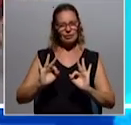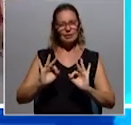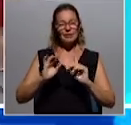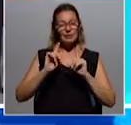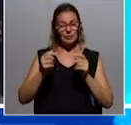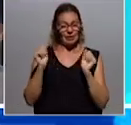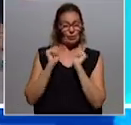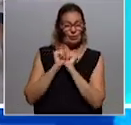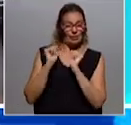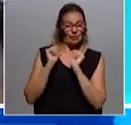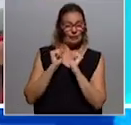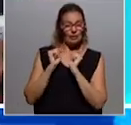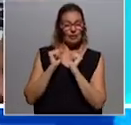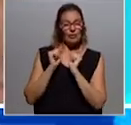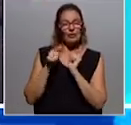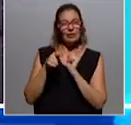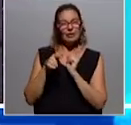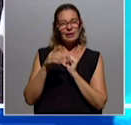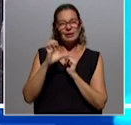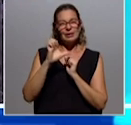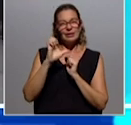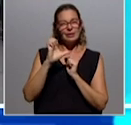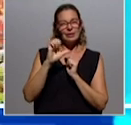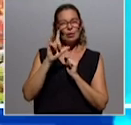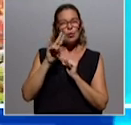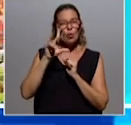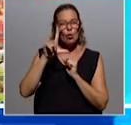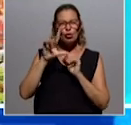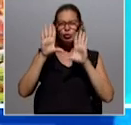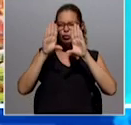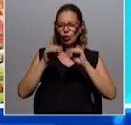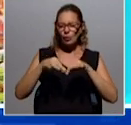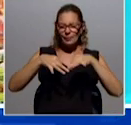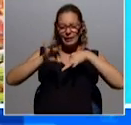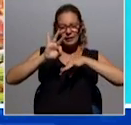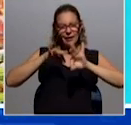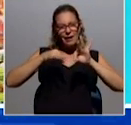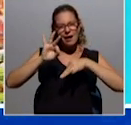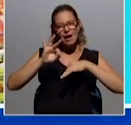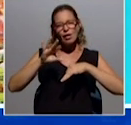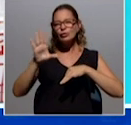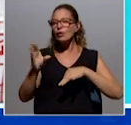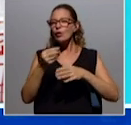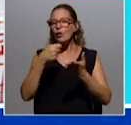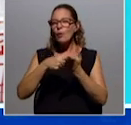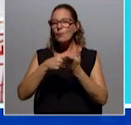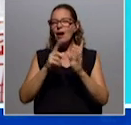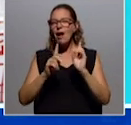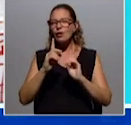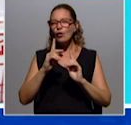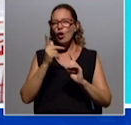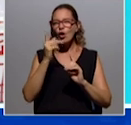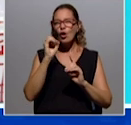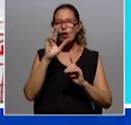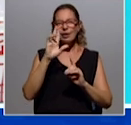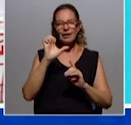en invierno. Y es que Seúl lo tiene todo, desde mercados tradicionales donde adquirir artesanías típicas coreanas,